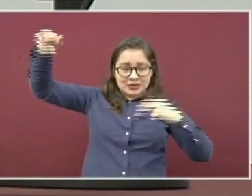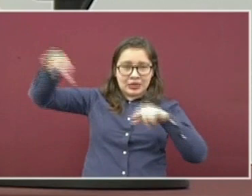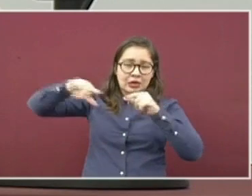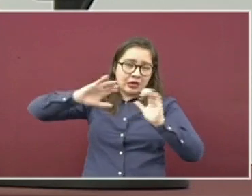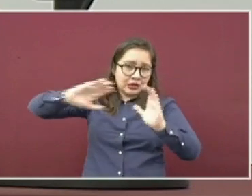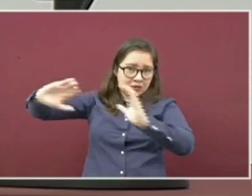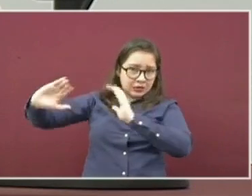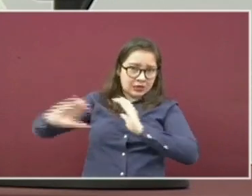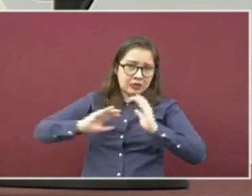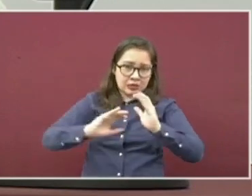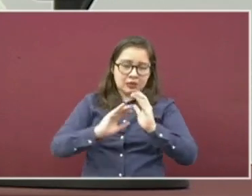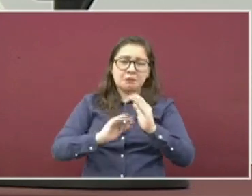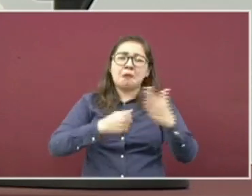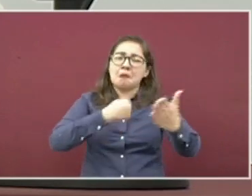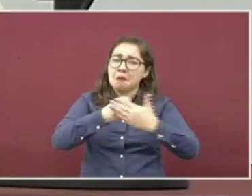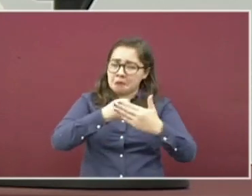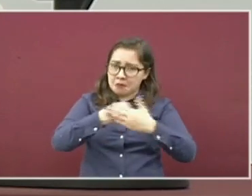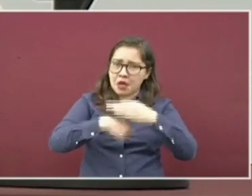Próximamente